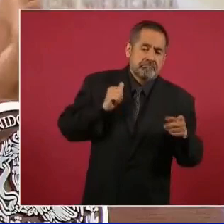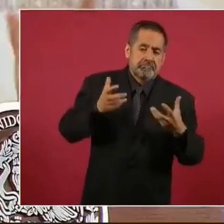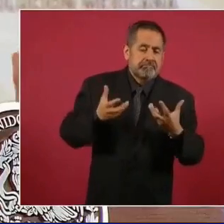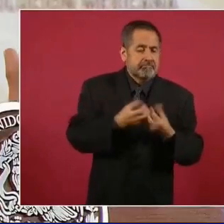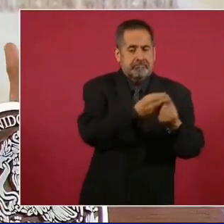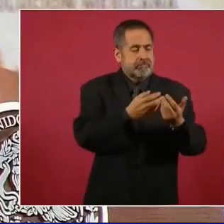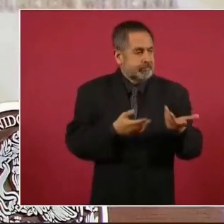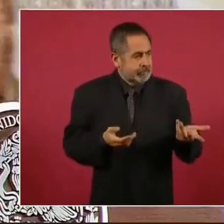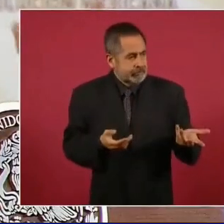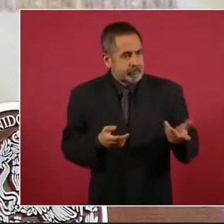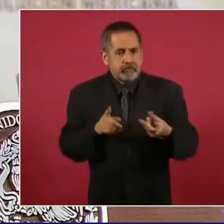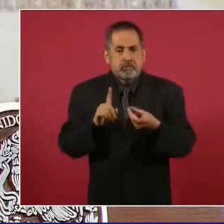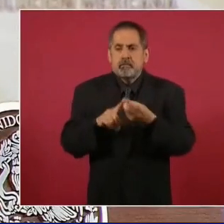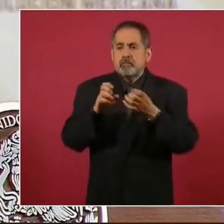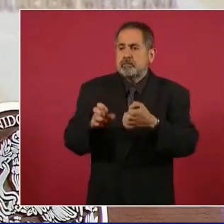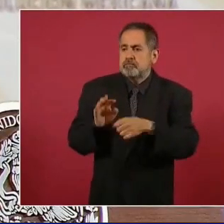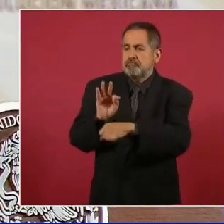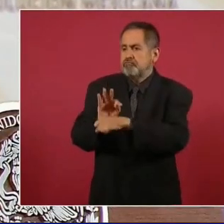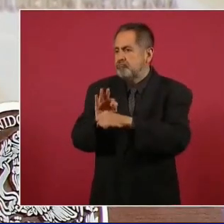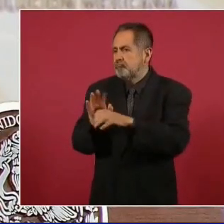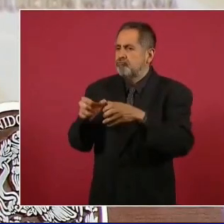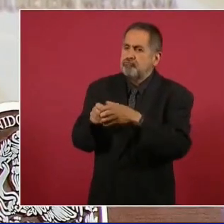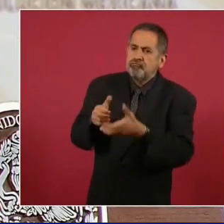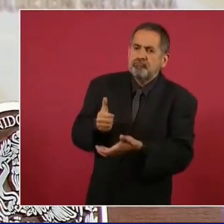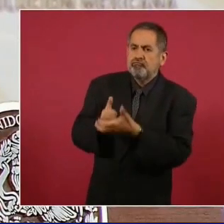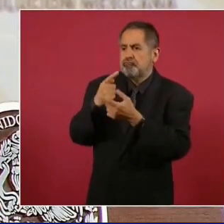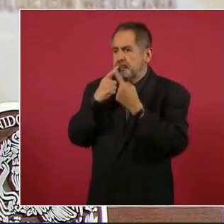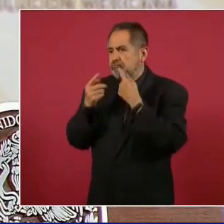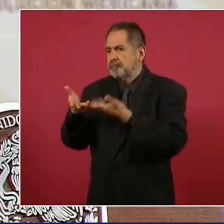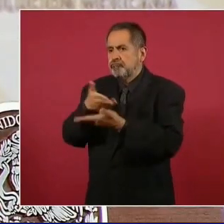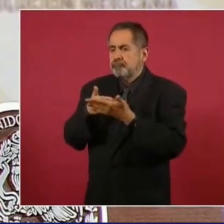Nada a favor